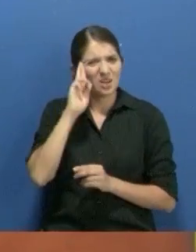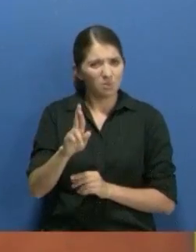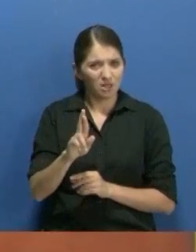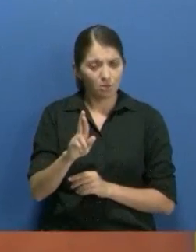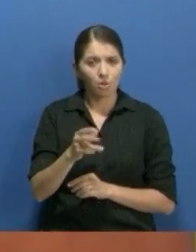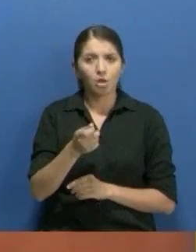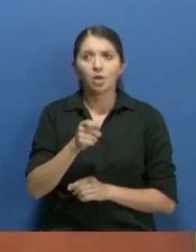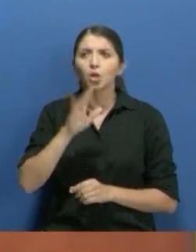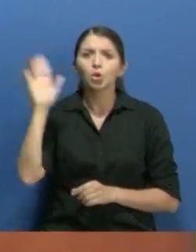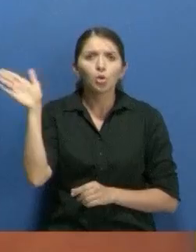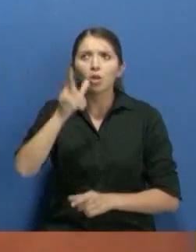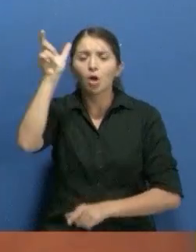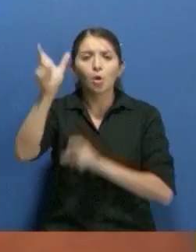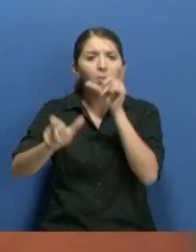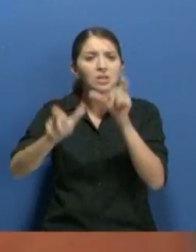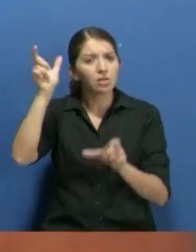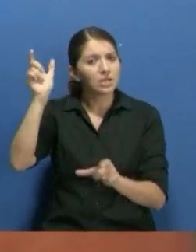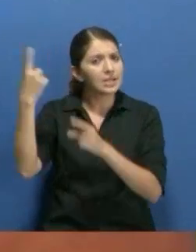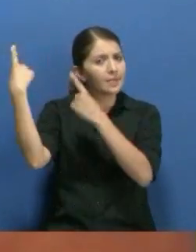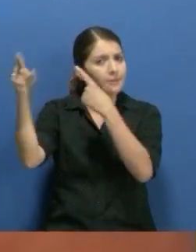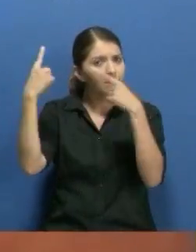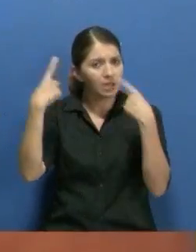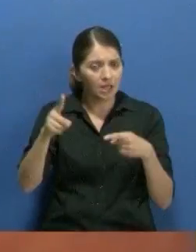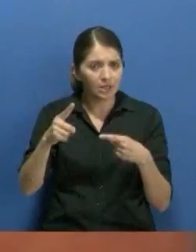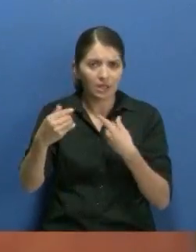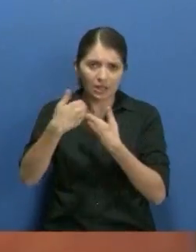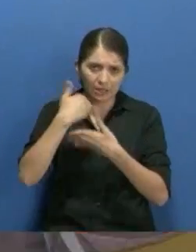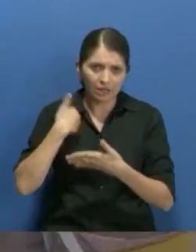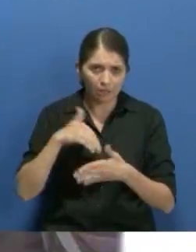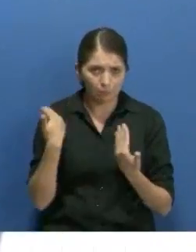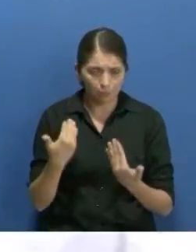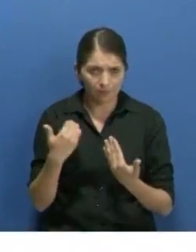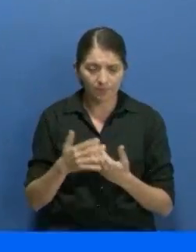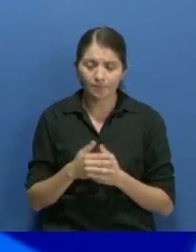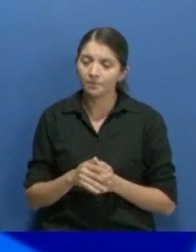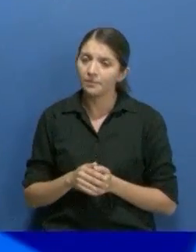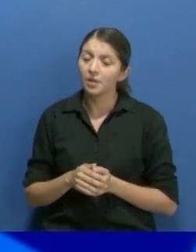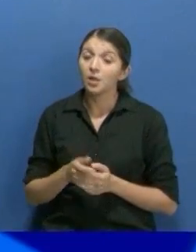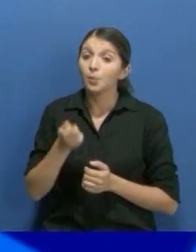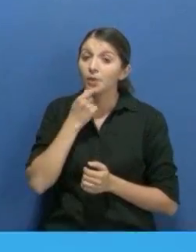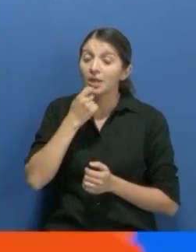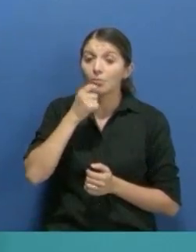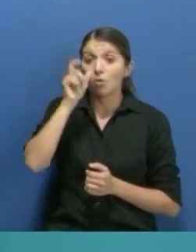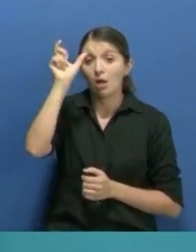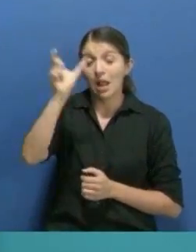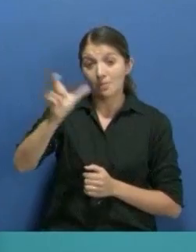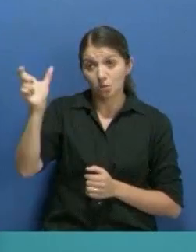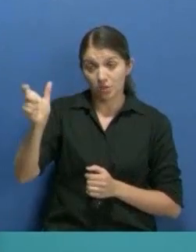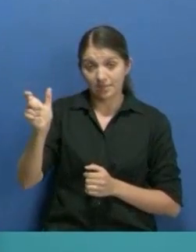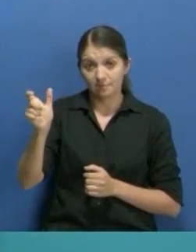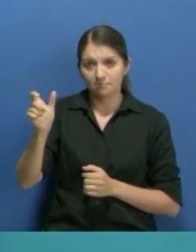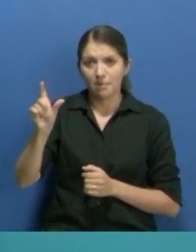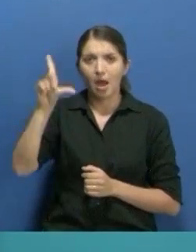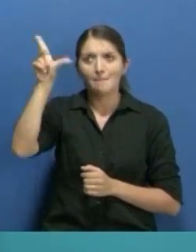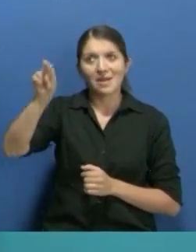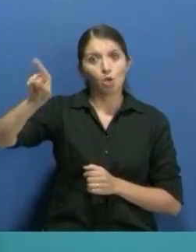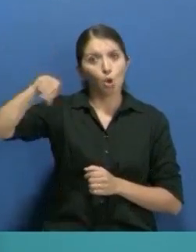población migratoria. Entonces pareciera que hay una migración que ha tenido la puerta siempre abierta para ingresar al país y